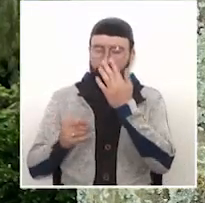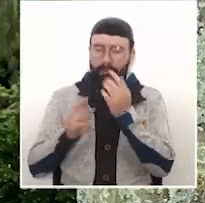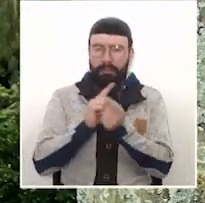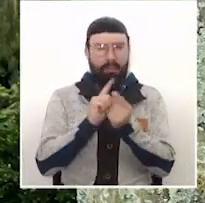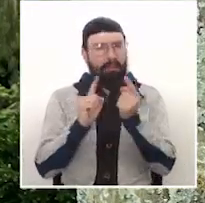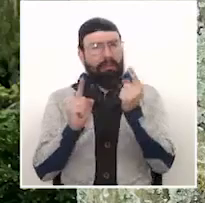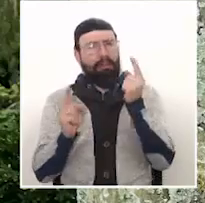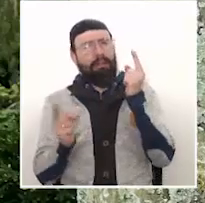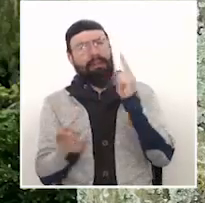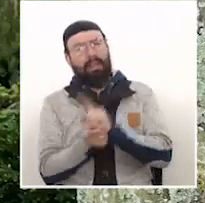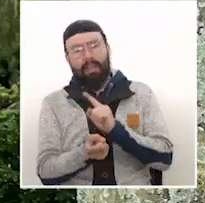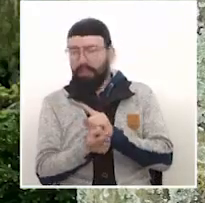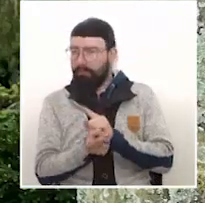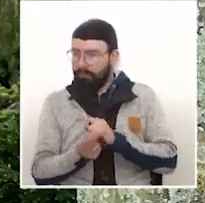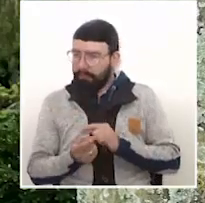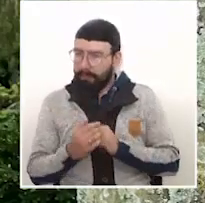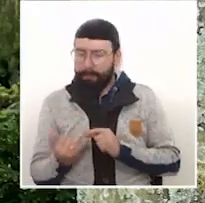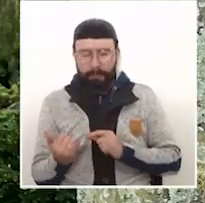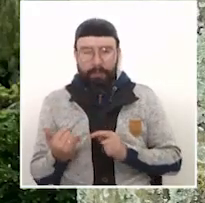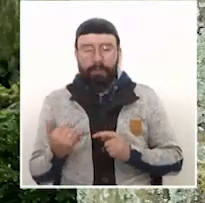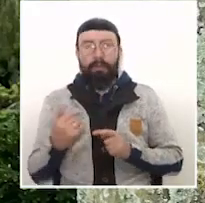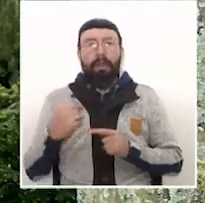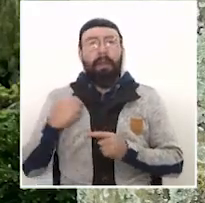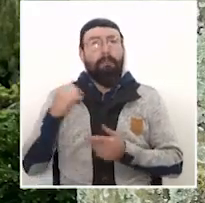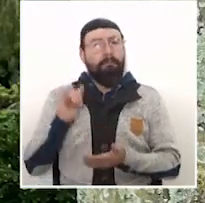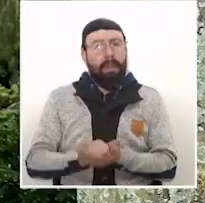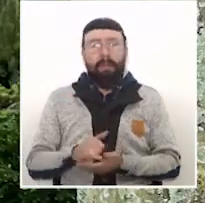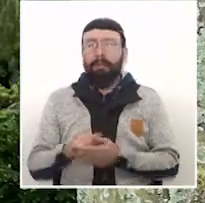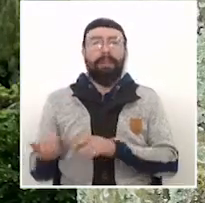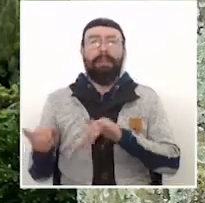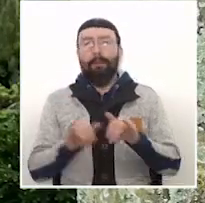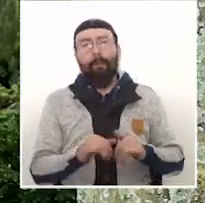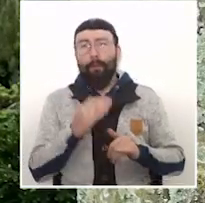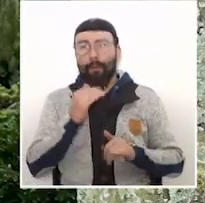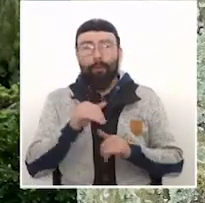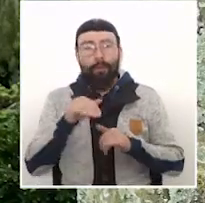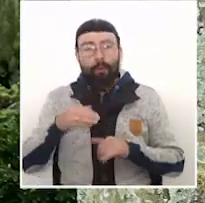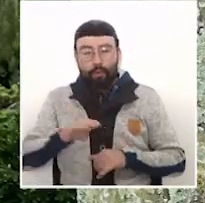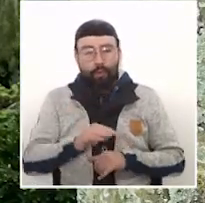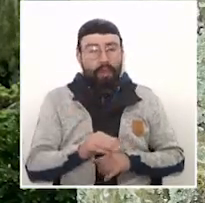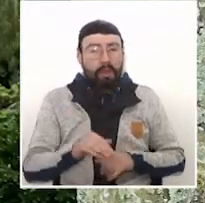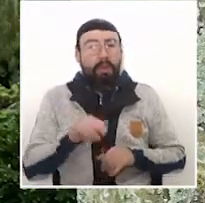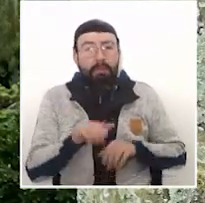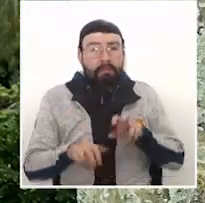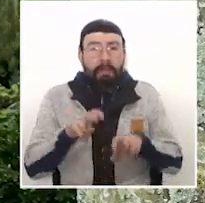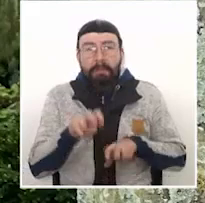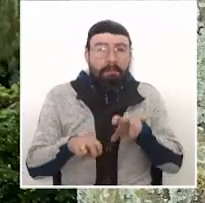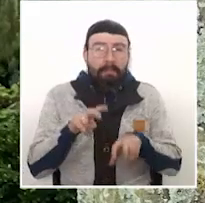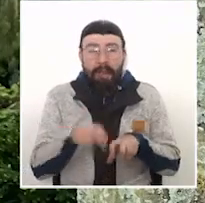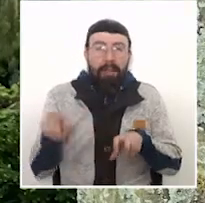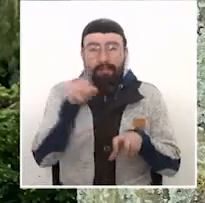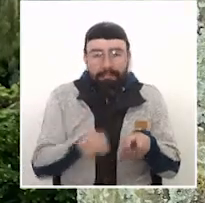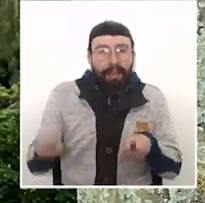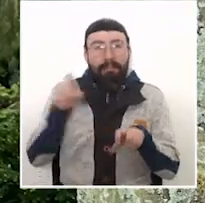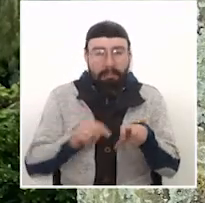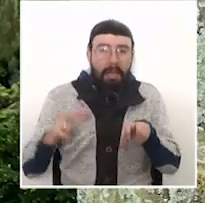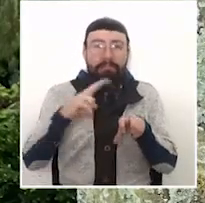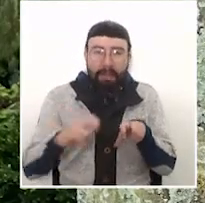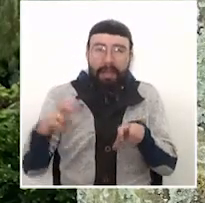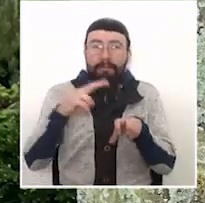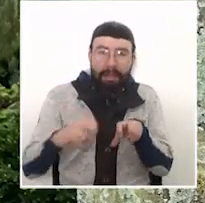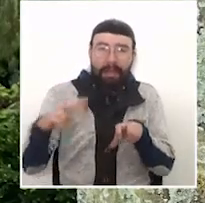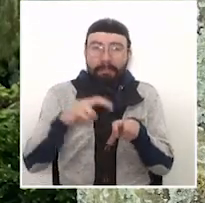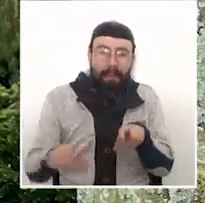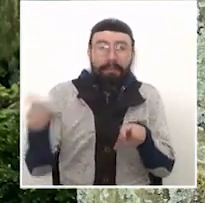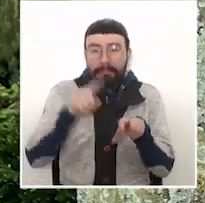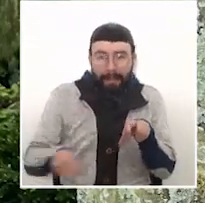infinito, en un loop, en una rueda como el hámster que va en la rueda sin fin. y nos metemos allí en esa baja